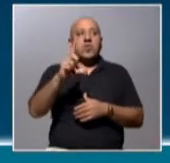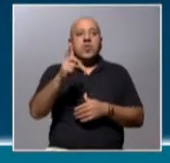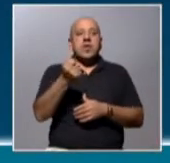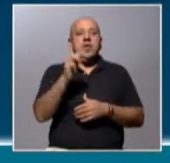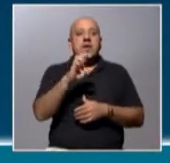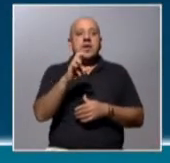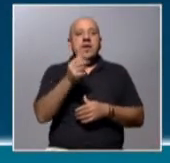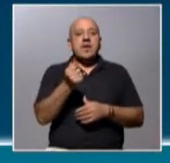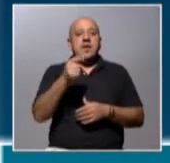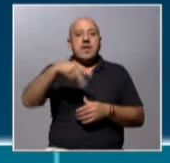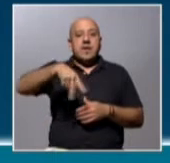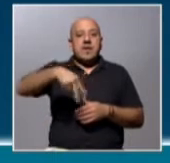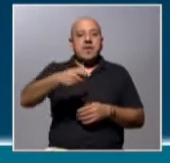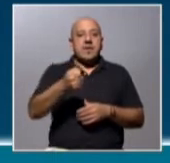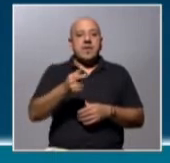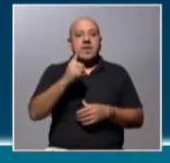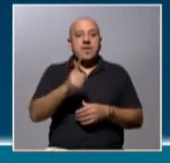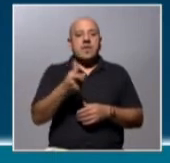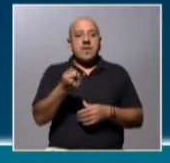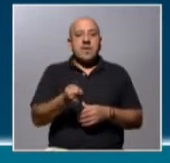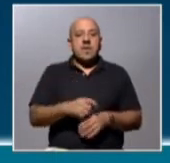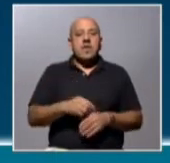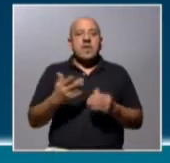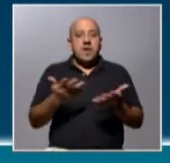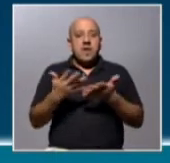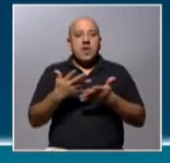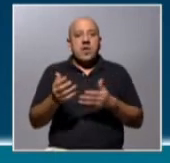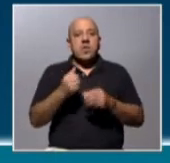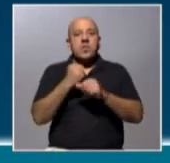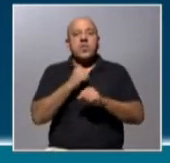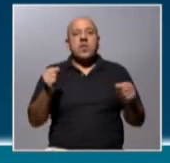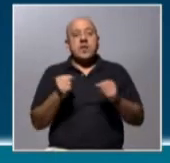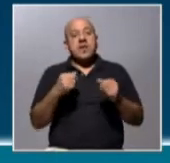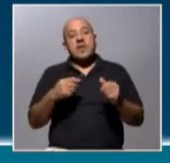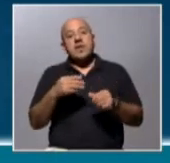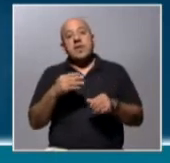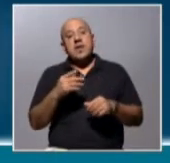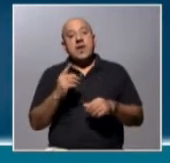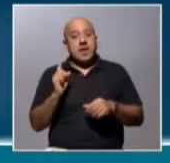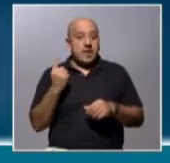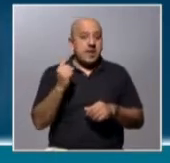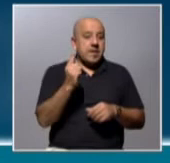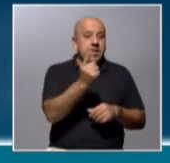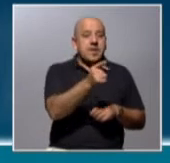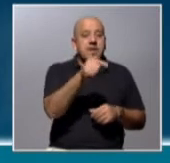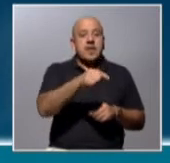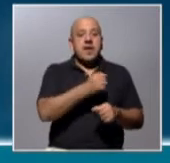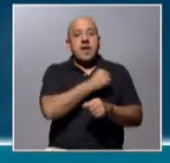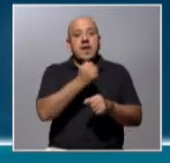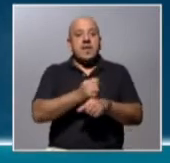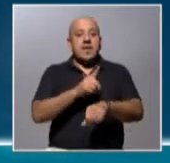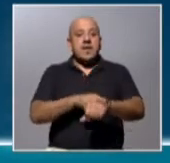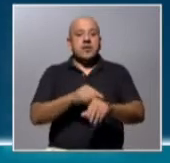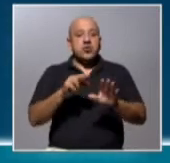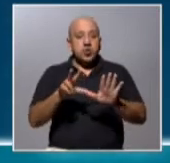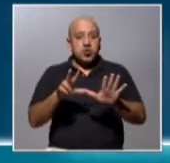una donación, pueden ir ahora, por ejemplo, ya pueden salir de su casa e irse hasta ahí, porque hasta las 20 horas van a estar recibiendo alimentos